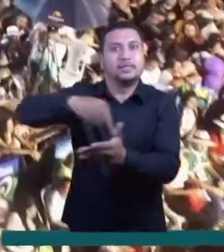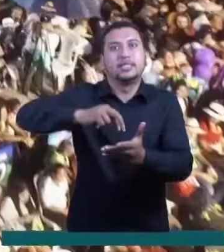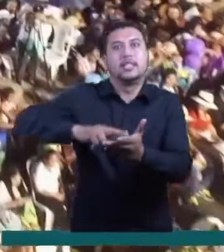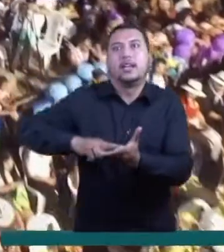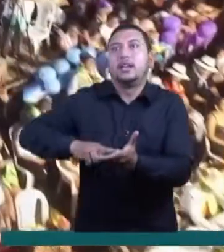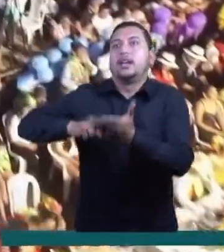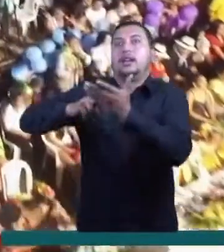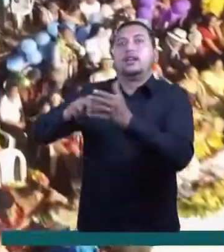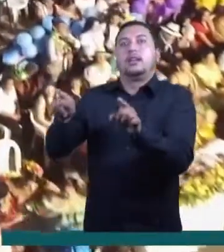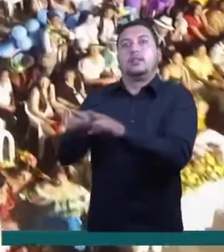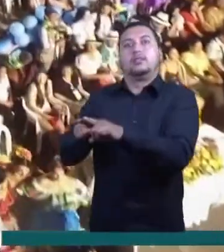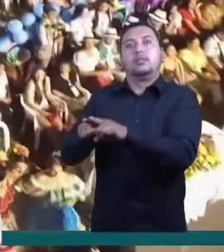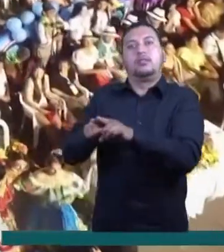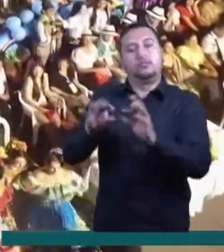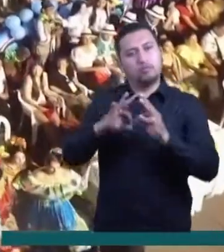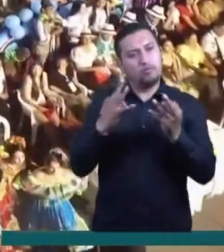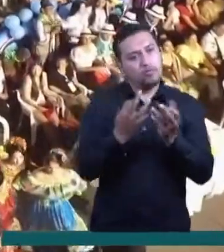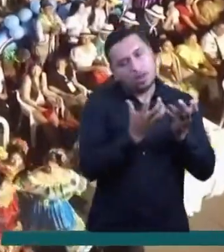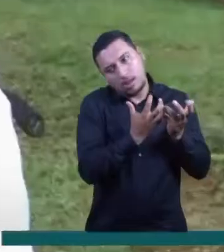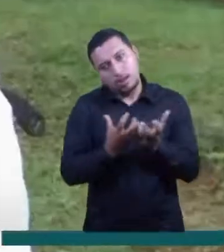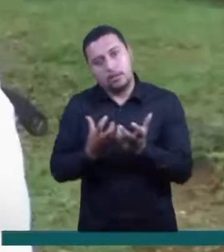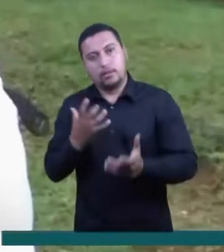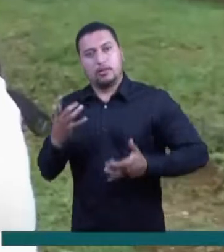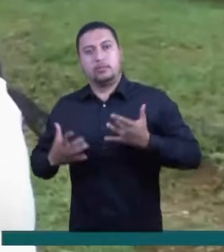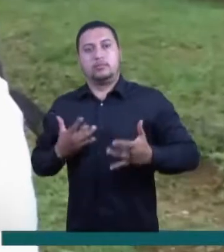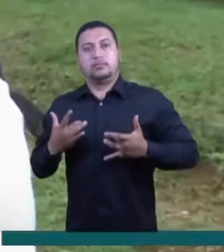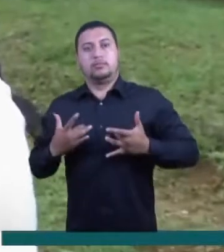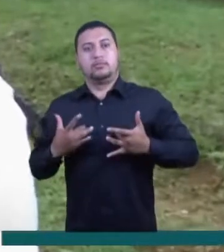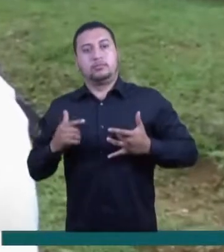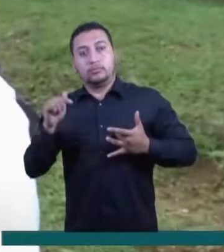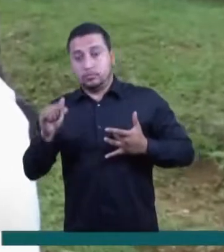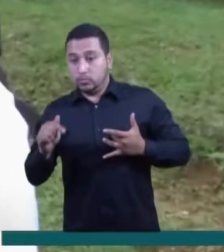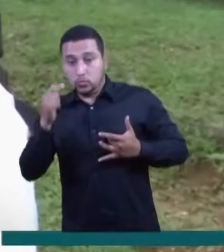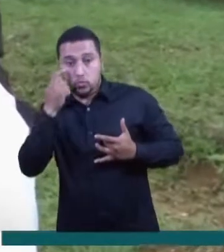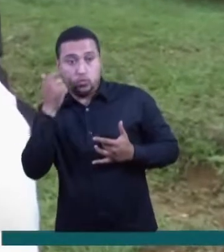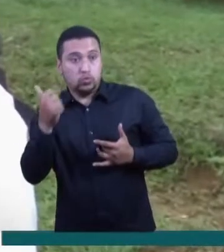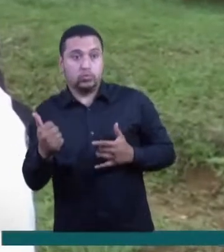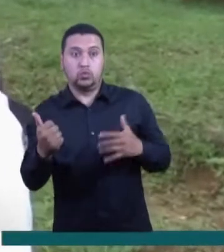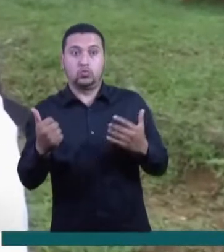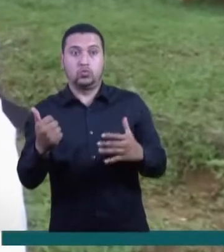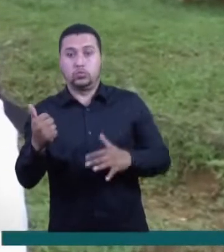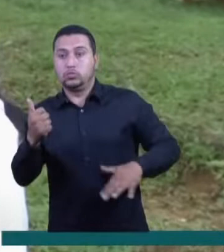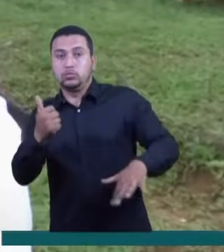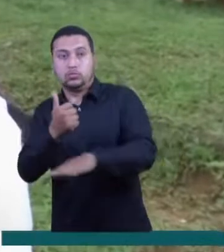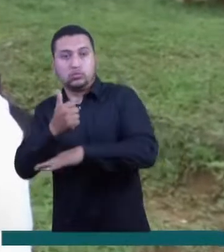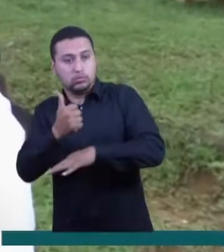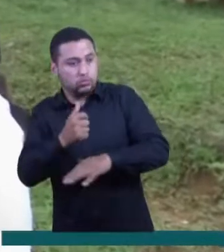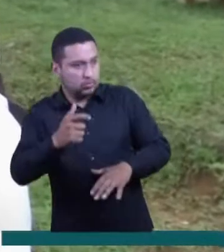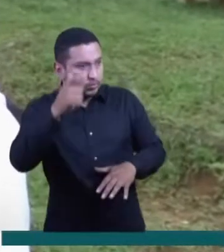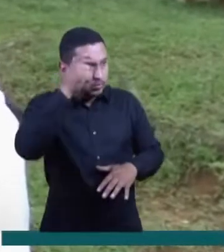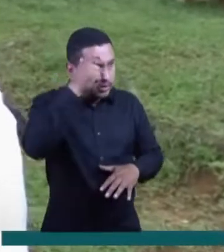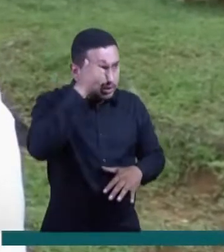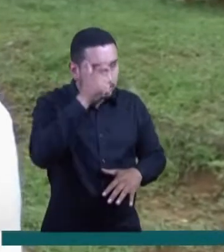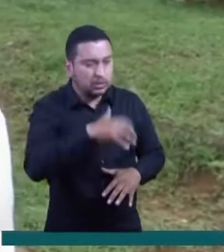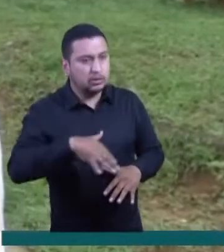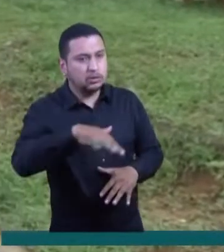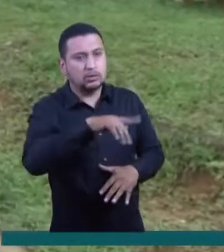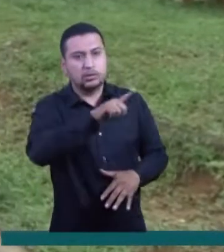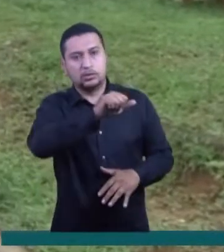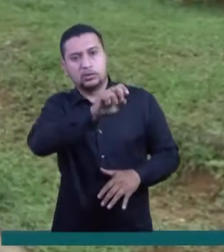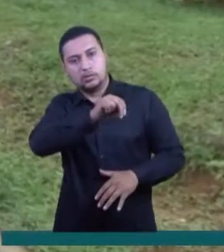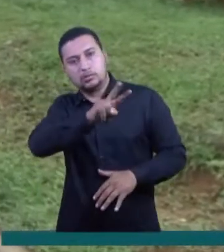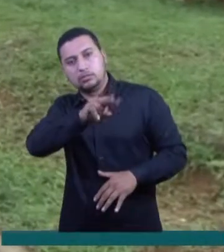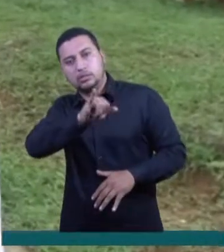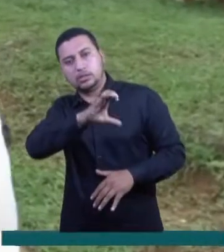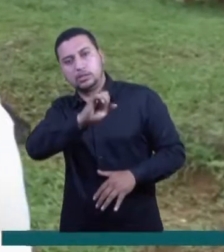los caqueteños y salimos siempre en familia a disfrutar. El comercio acá en el Caquetá es muy bueno, la zona ganadera es muy buena, lo que es San Vicente, lo que